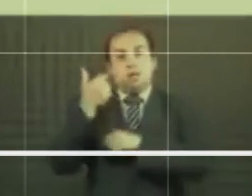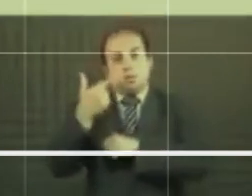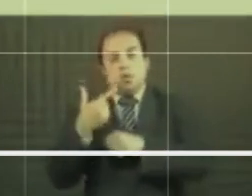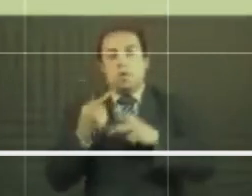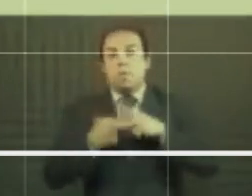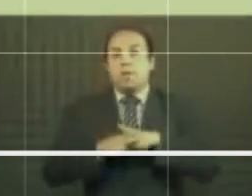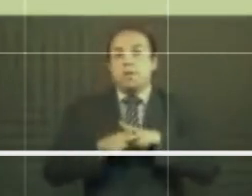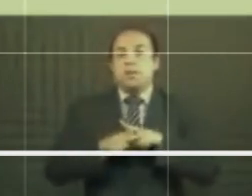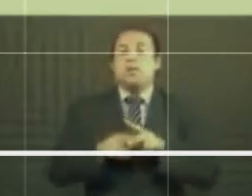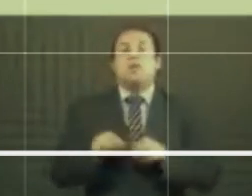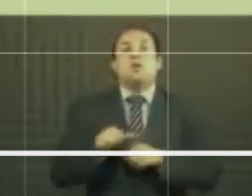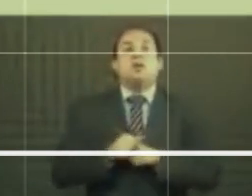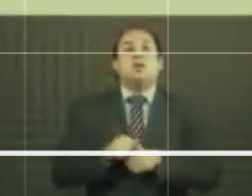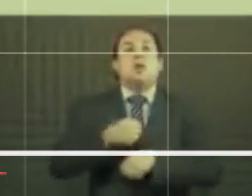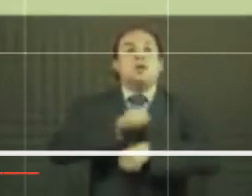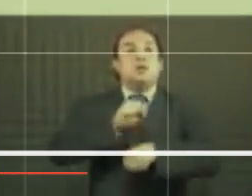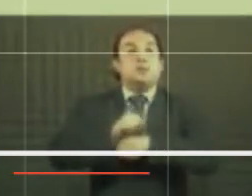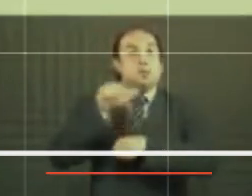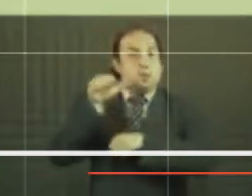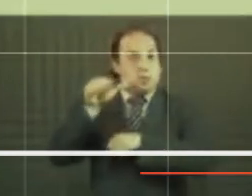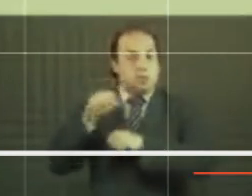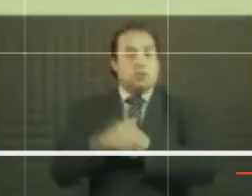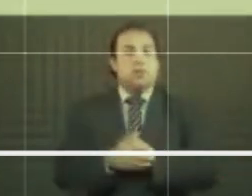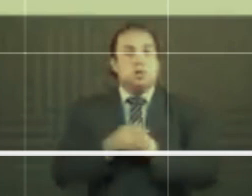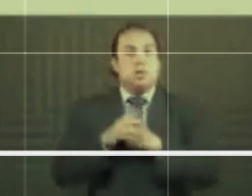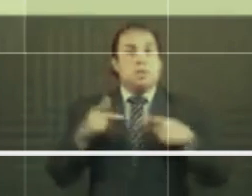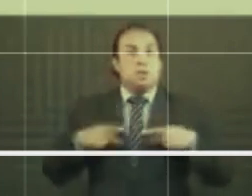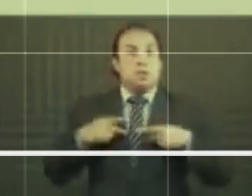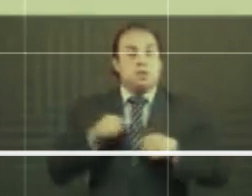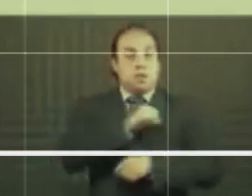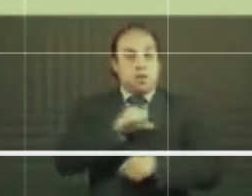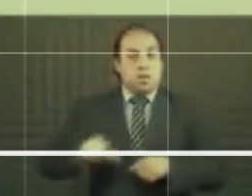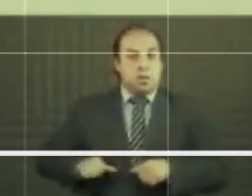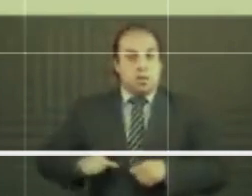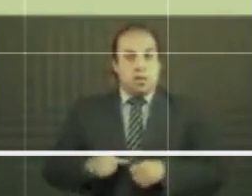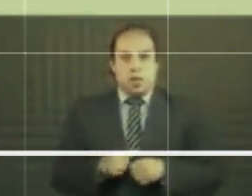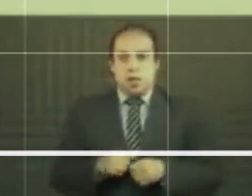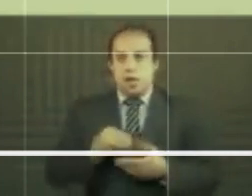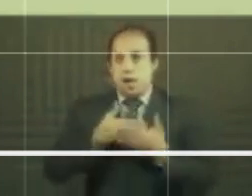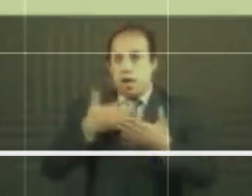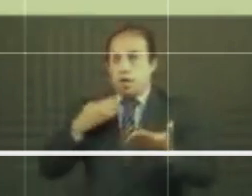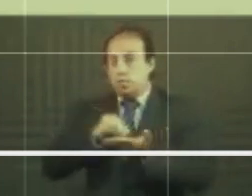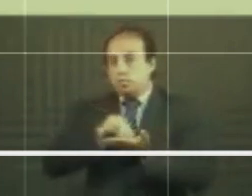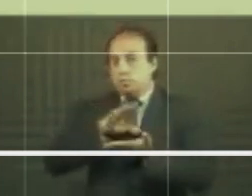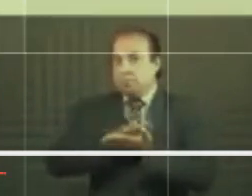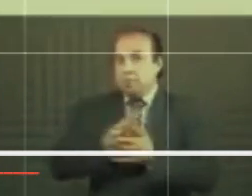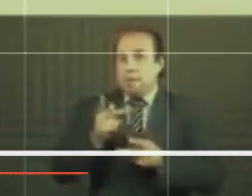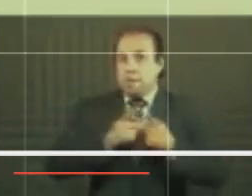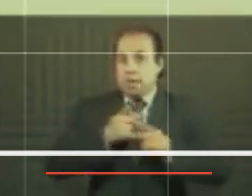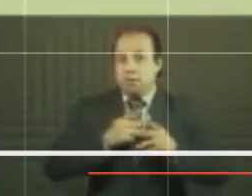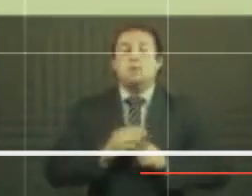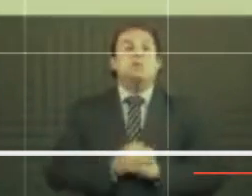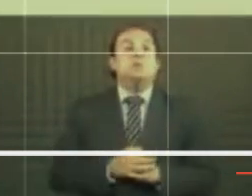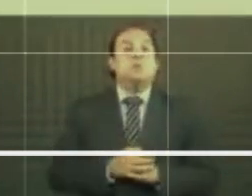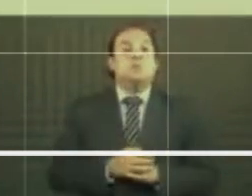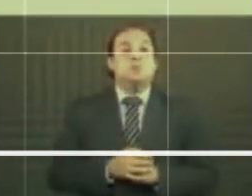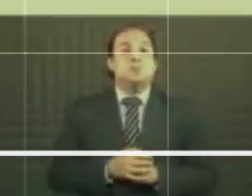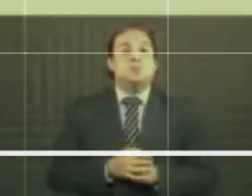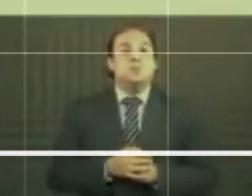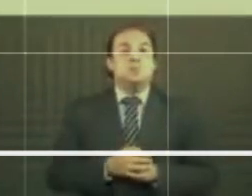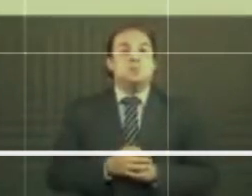la semana del 16. Por eso ya las personas de estas alcaldías vayan previendo, ya tenemos las vacunas para poder atenderlos y